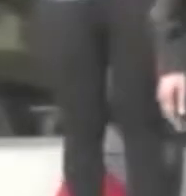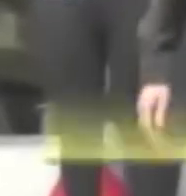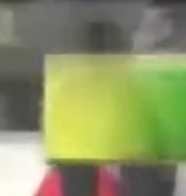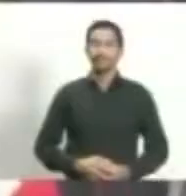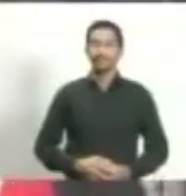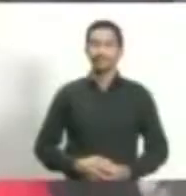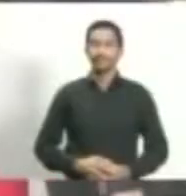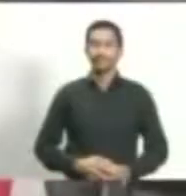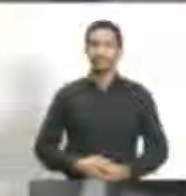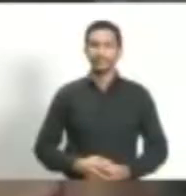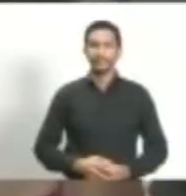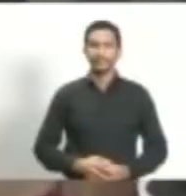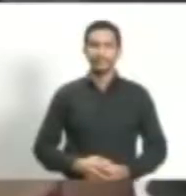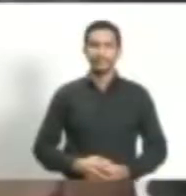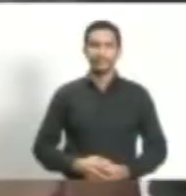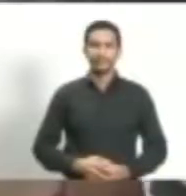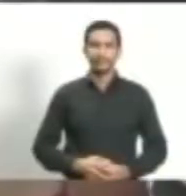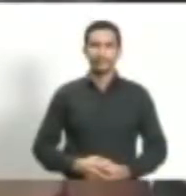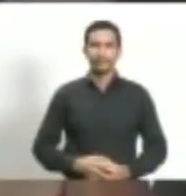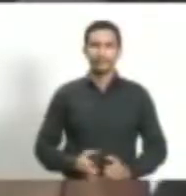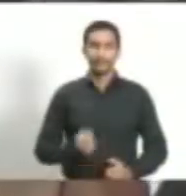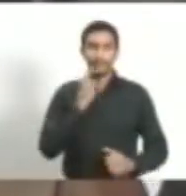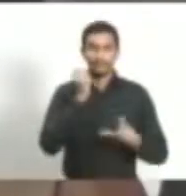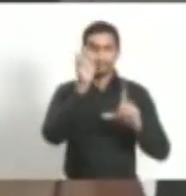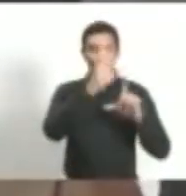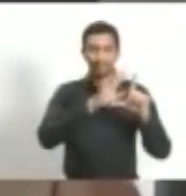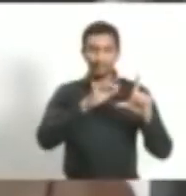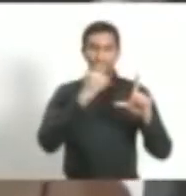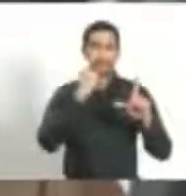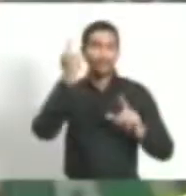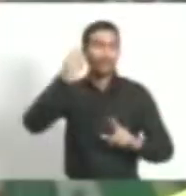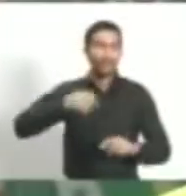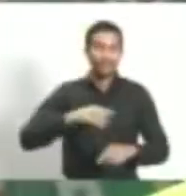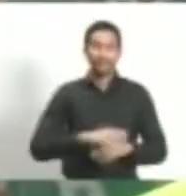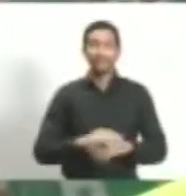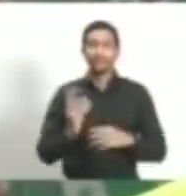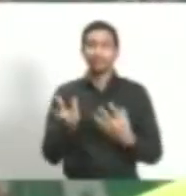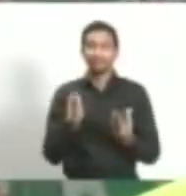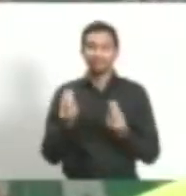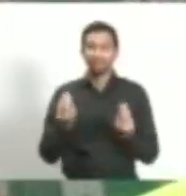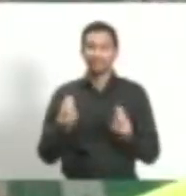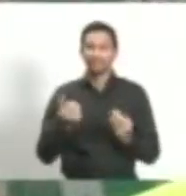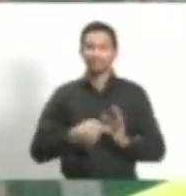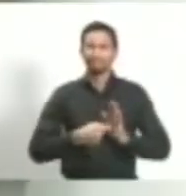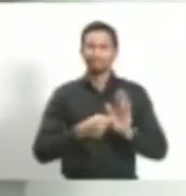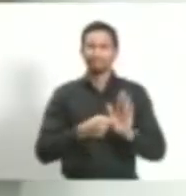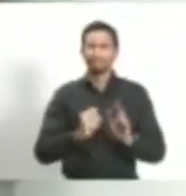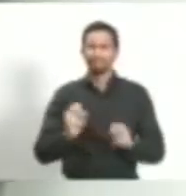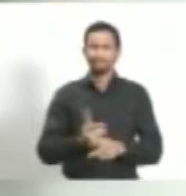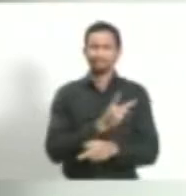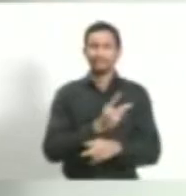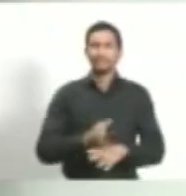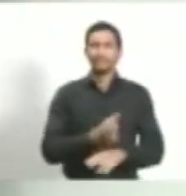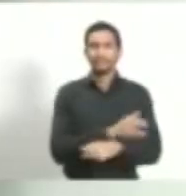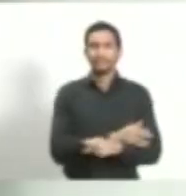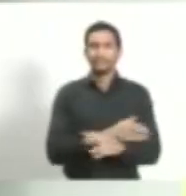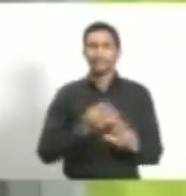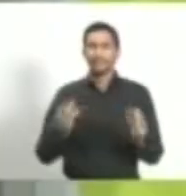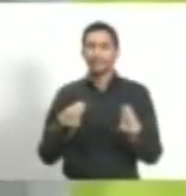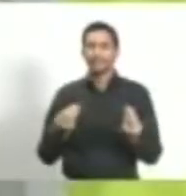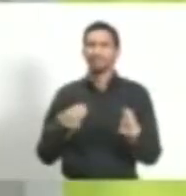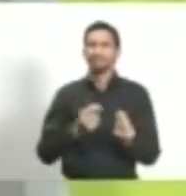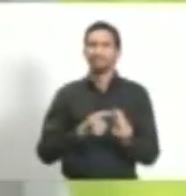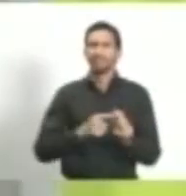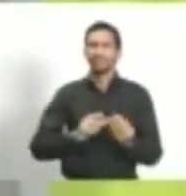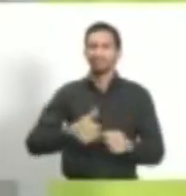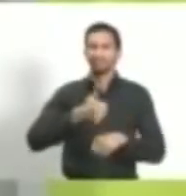Esta es nuestra imagen del día. El cartel del Golfo volvió a mostrar su peligrosidad al abatir en una operación antiextorsión al